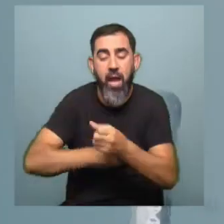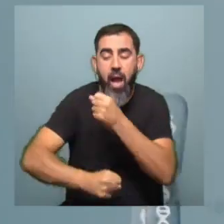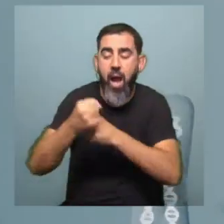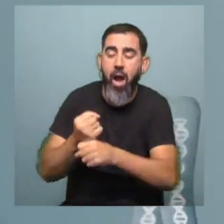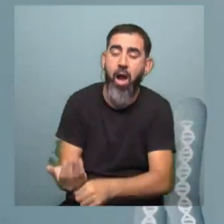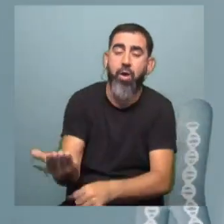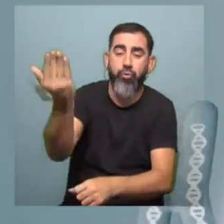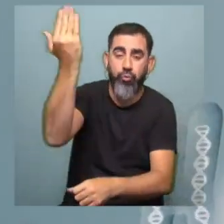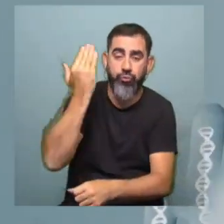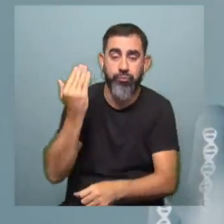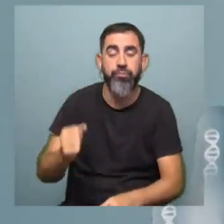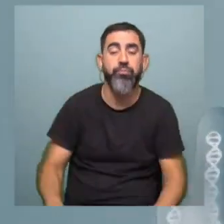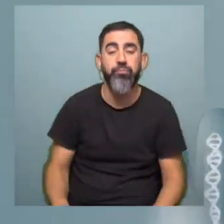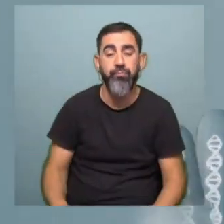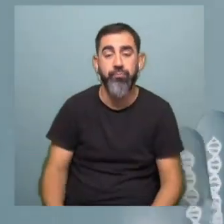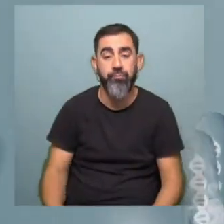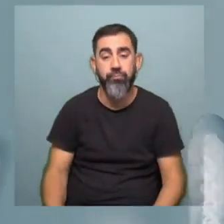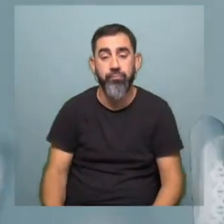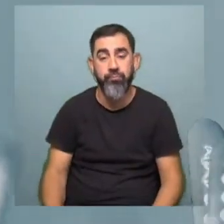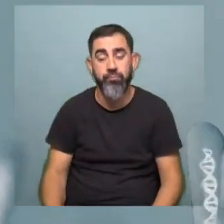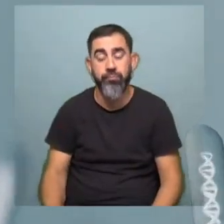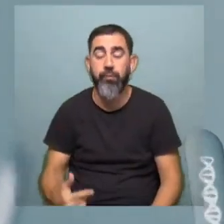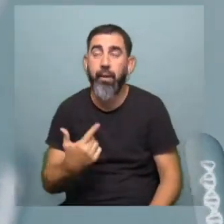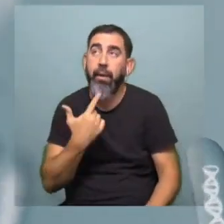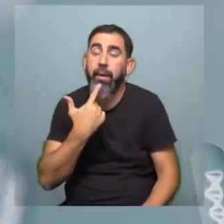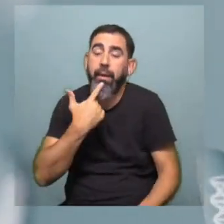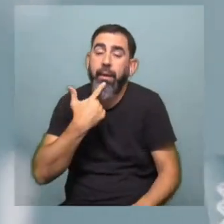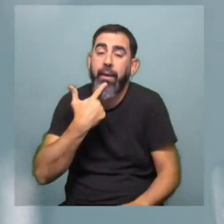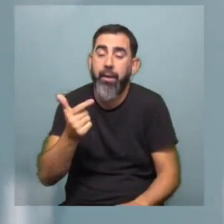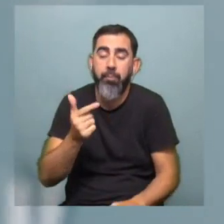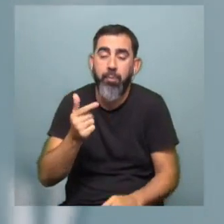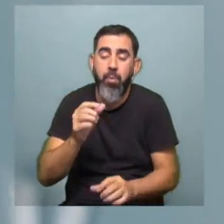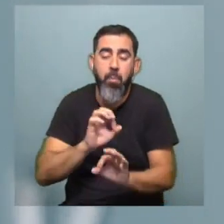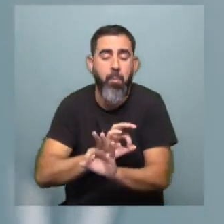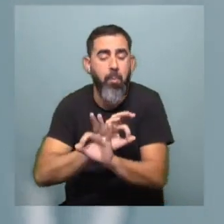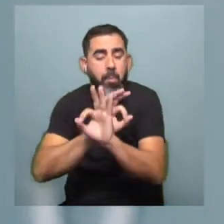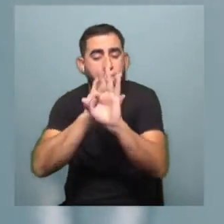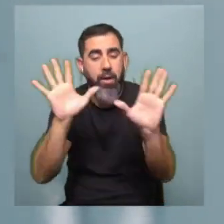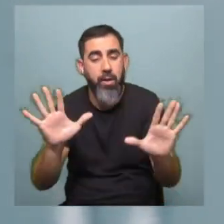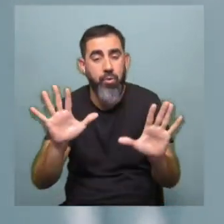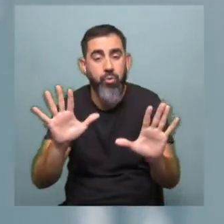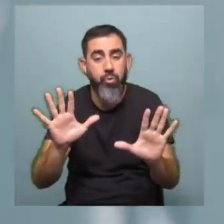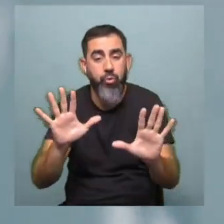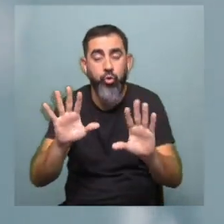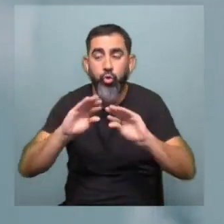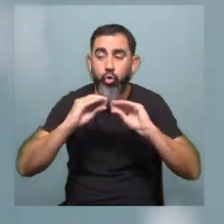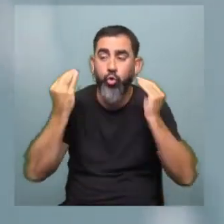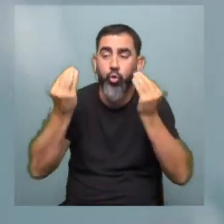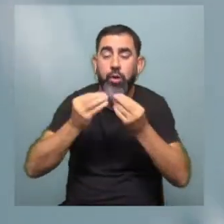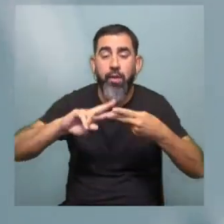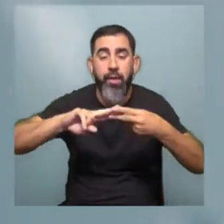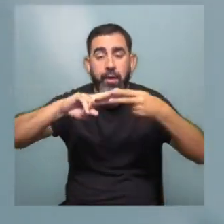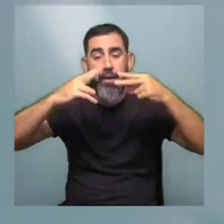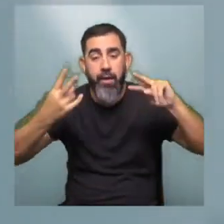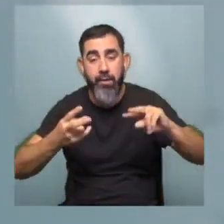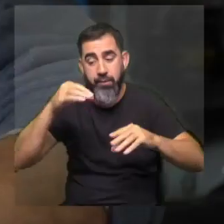anteriores. Y yo te diría que como ejemplo más notable de esto es el número de genes que nosotros tenemos.